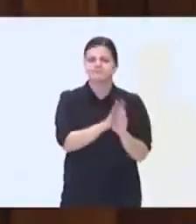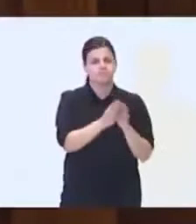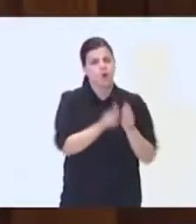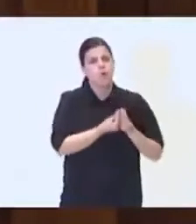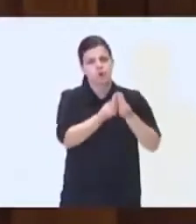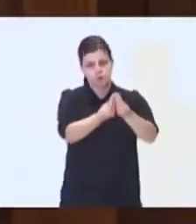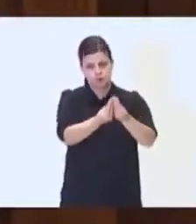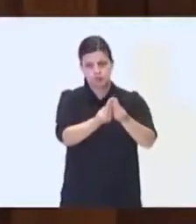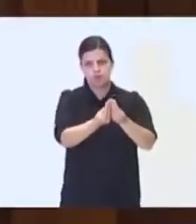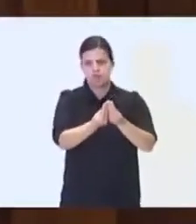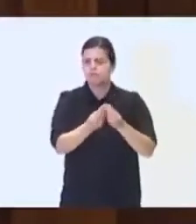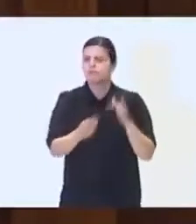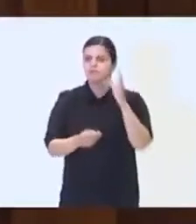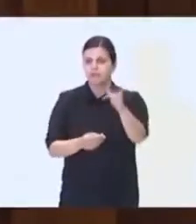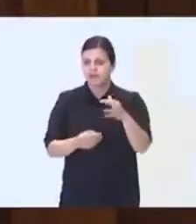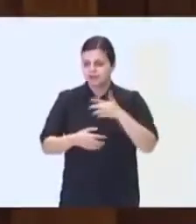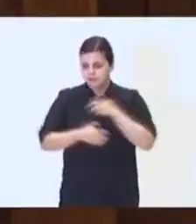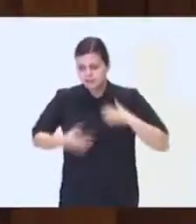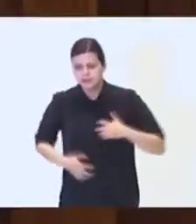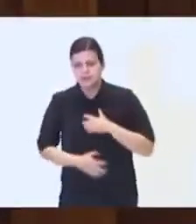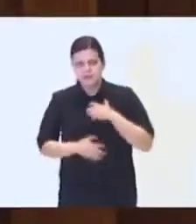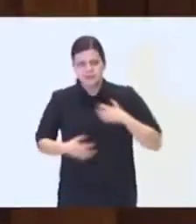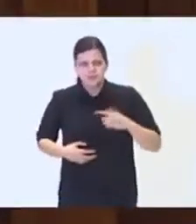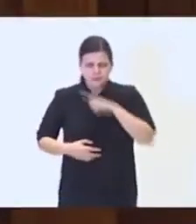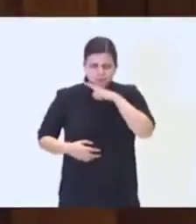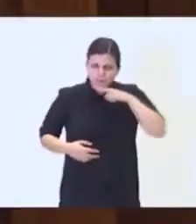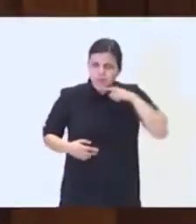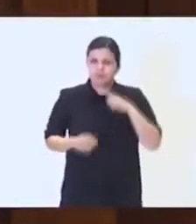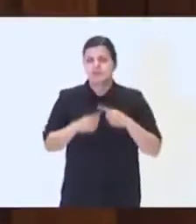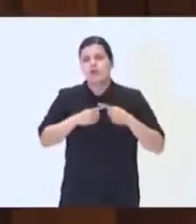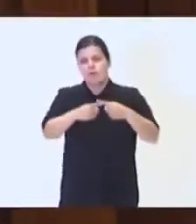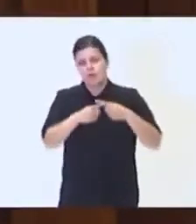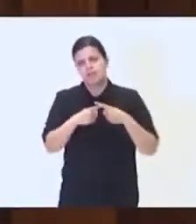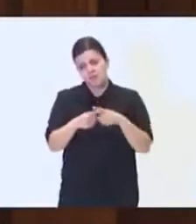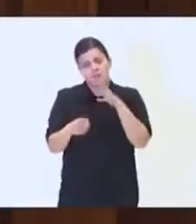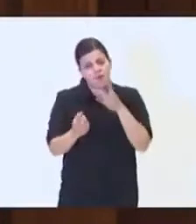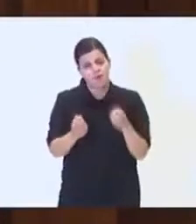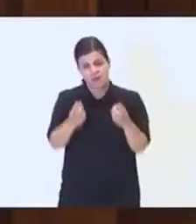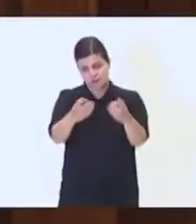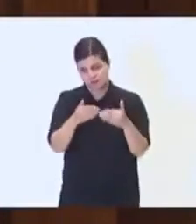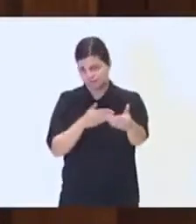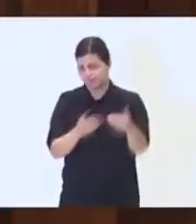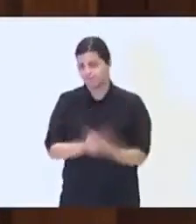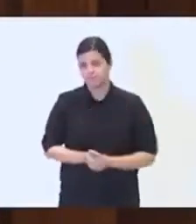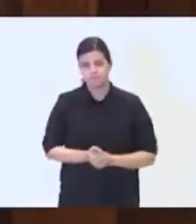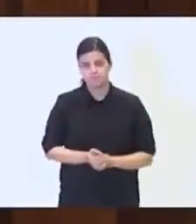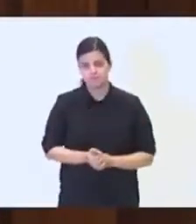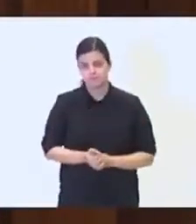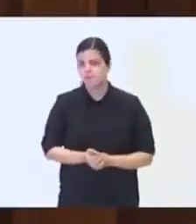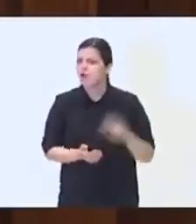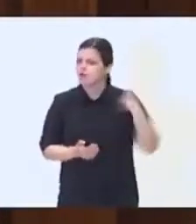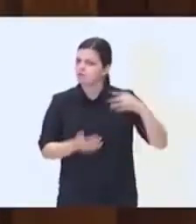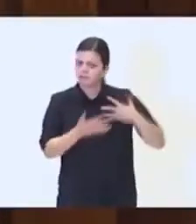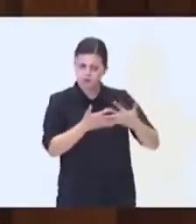y compartiremos las angustias y el dolor que aún nos queda por delante, como lo hemos hecho y lo